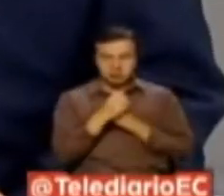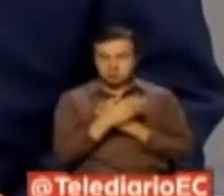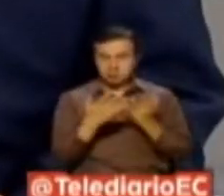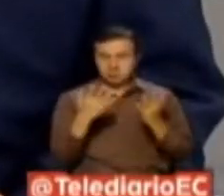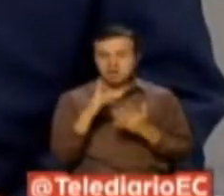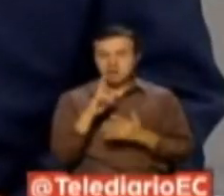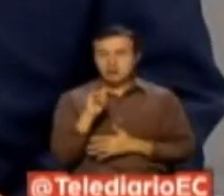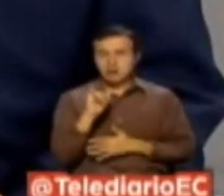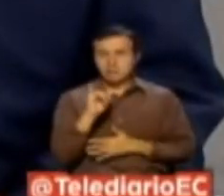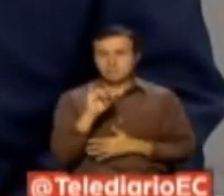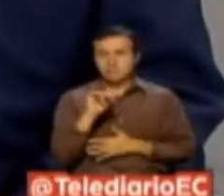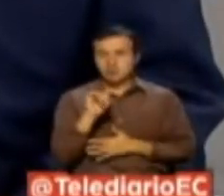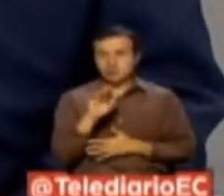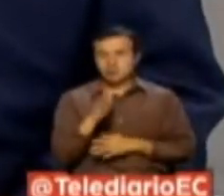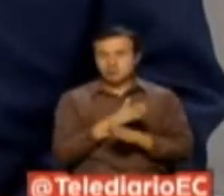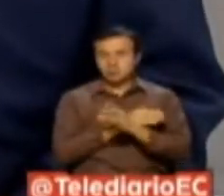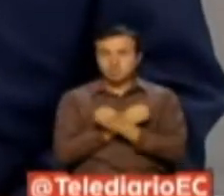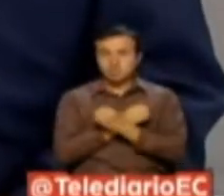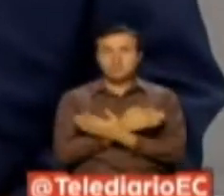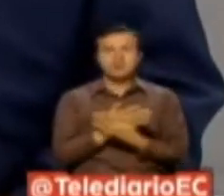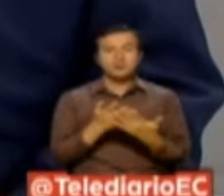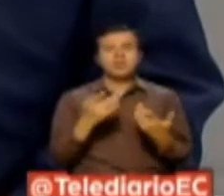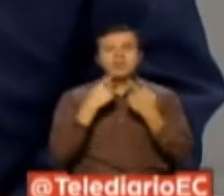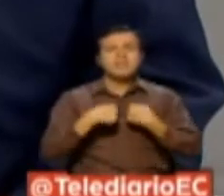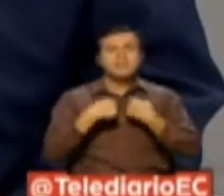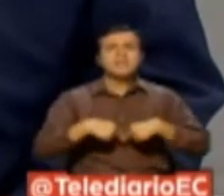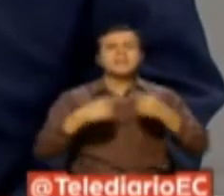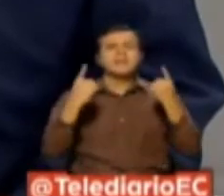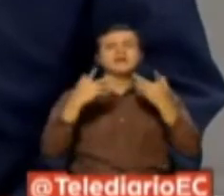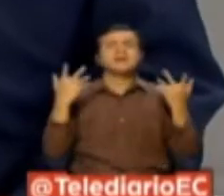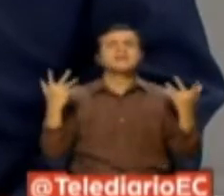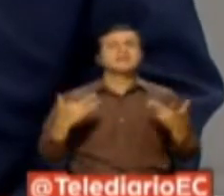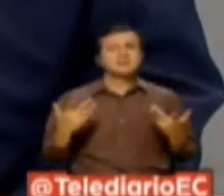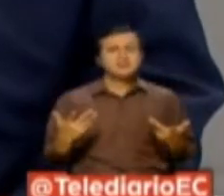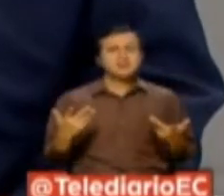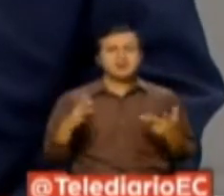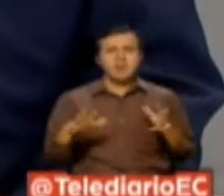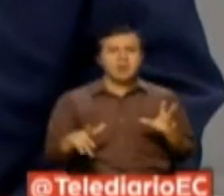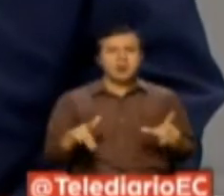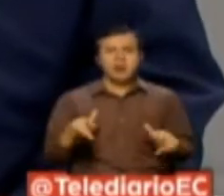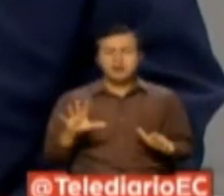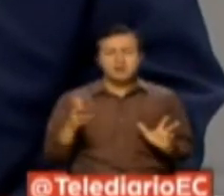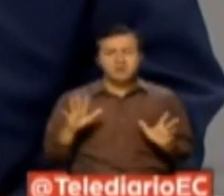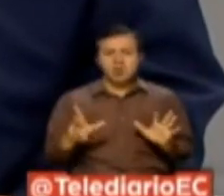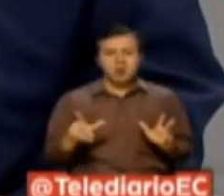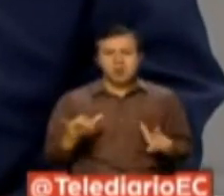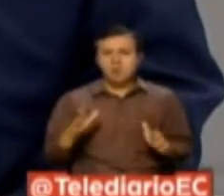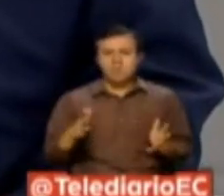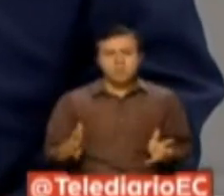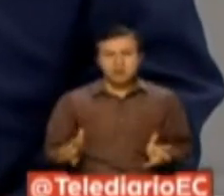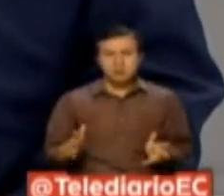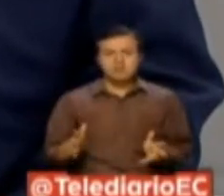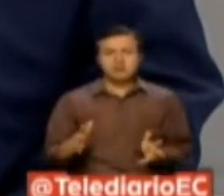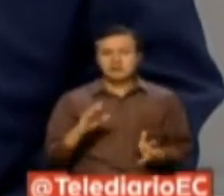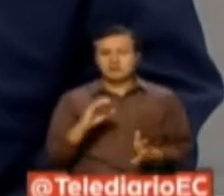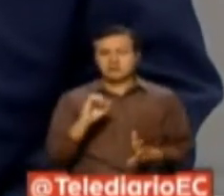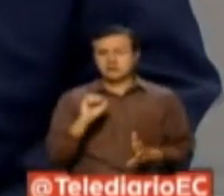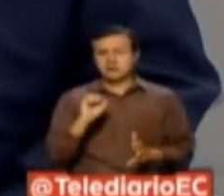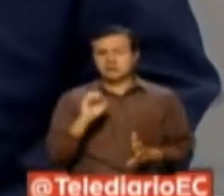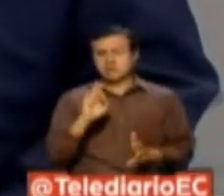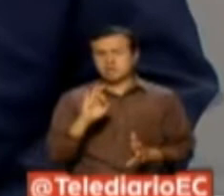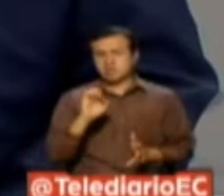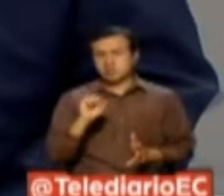ramiro aguilar en la nota previa él señala que en este caso no hay corrupción porque los cetes